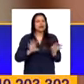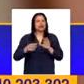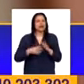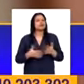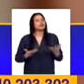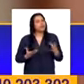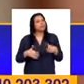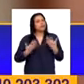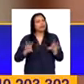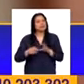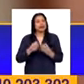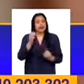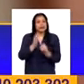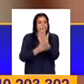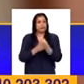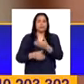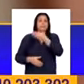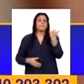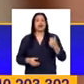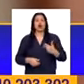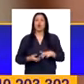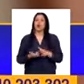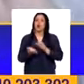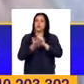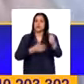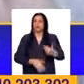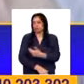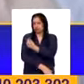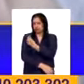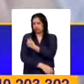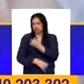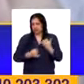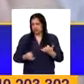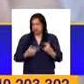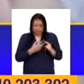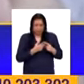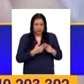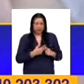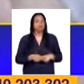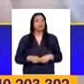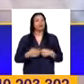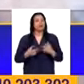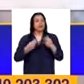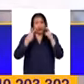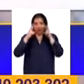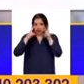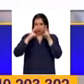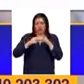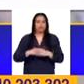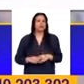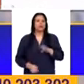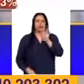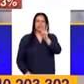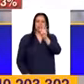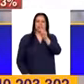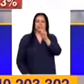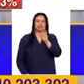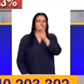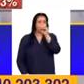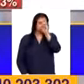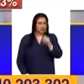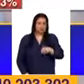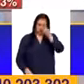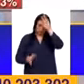hacer que septiembre haya sido el mejor mes de vacunación hasta el momento. Así va el proceso de vacunación. El 46% de peruanos